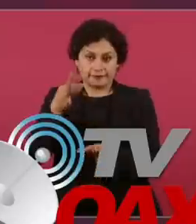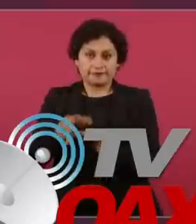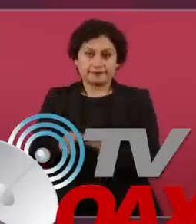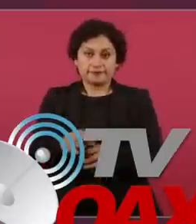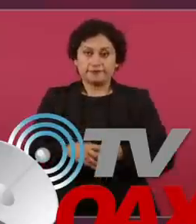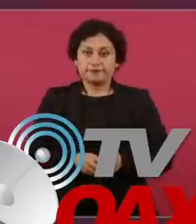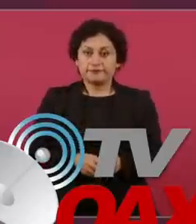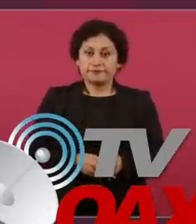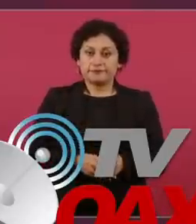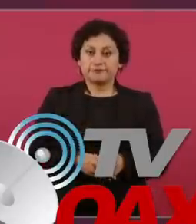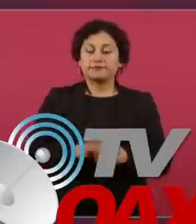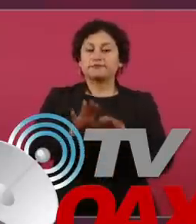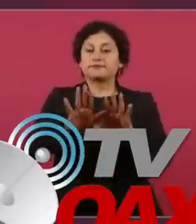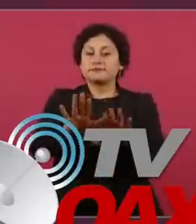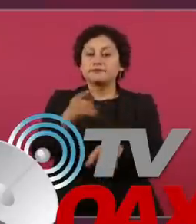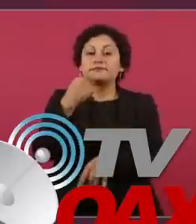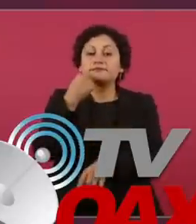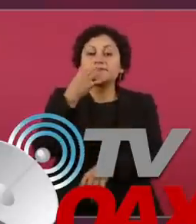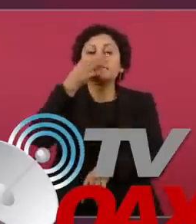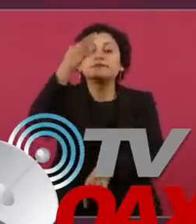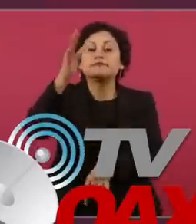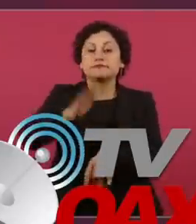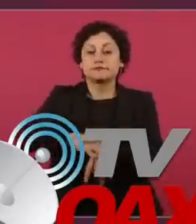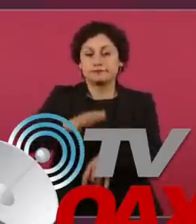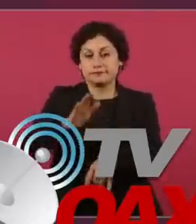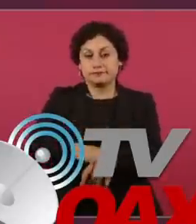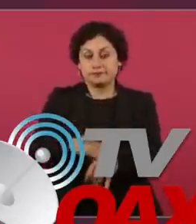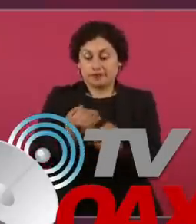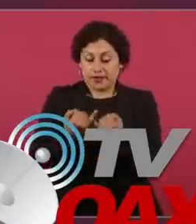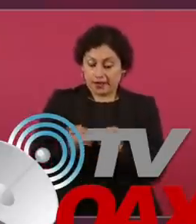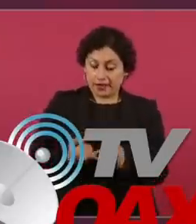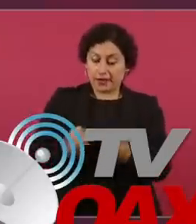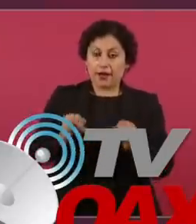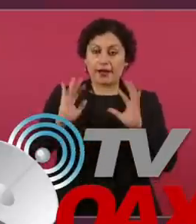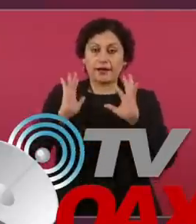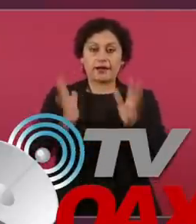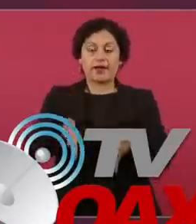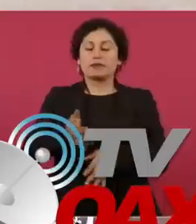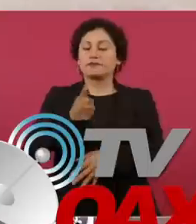Todavía, no es inauguración, porque luego,